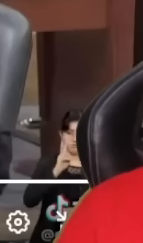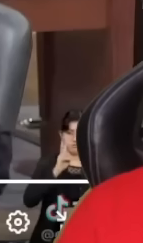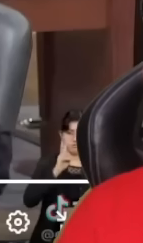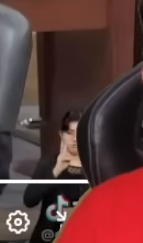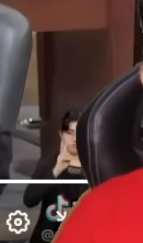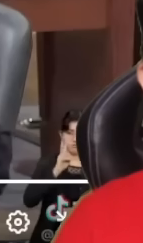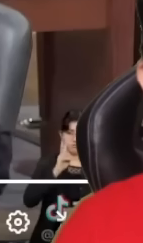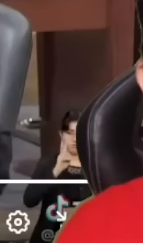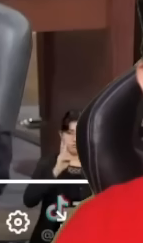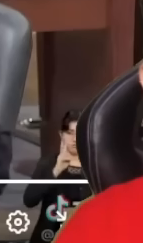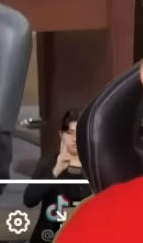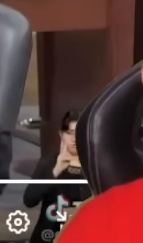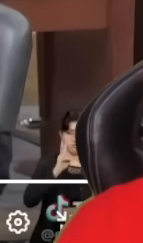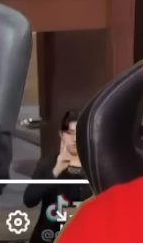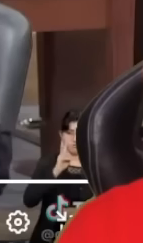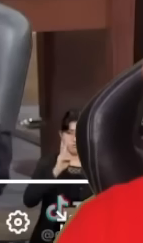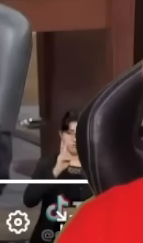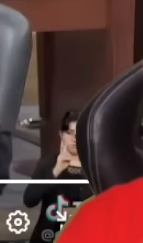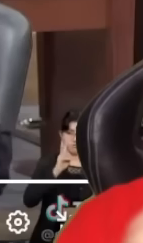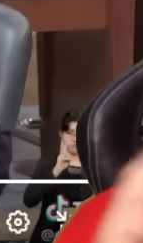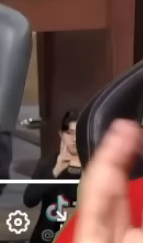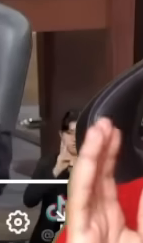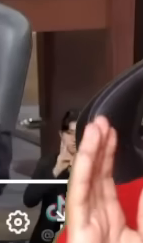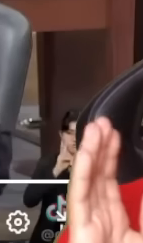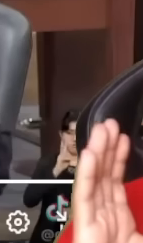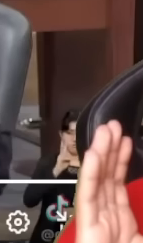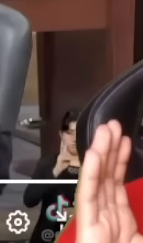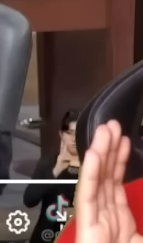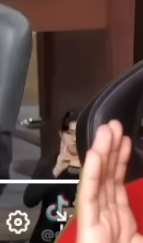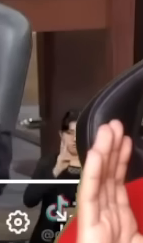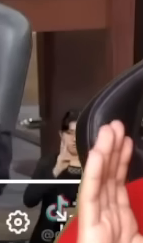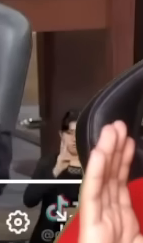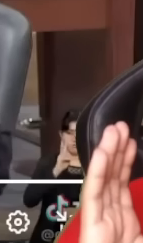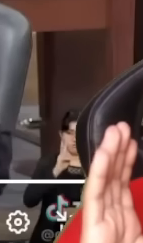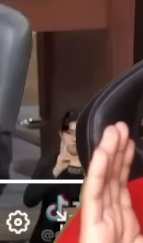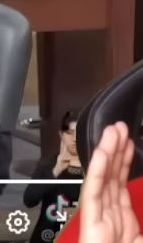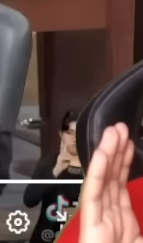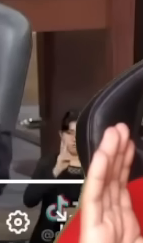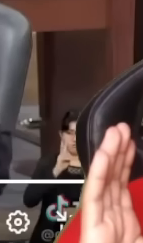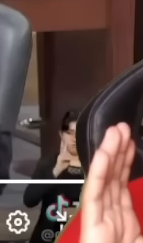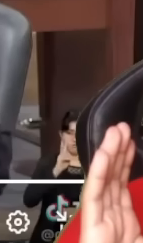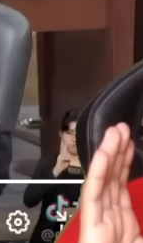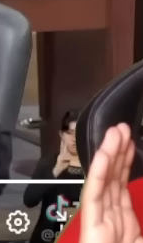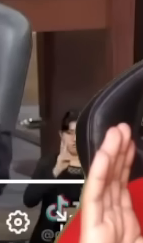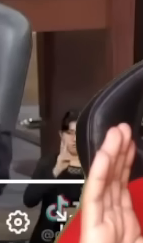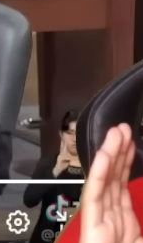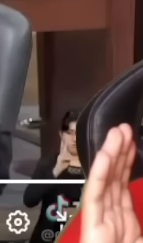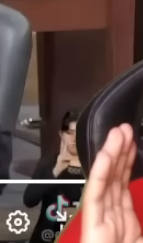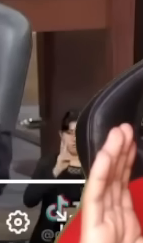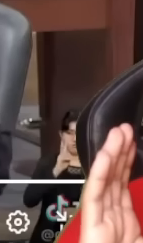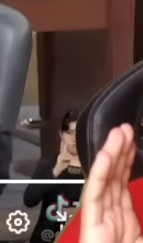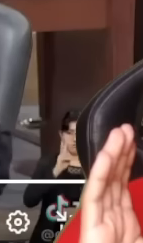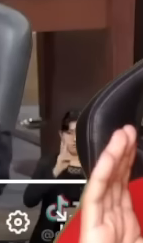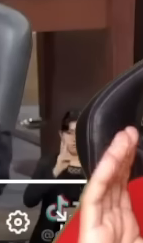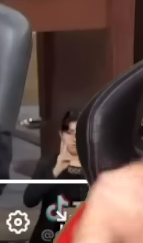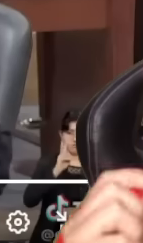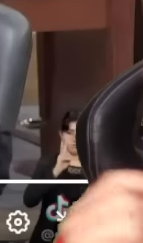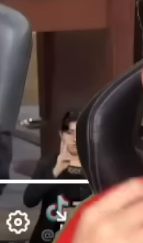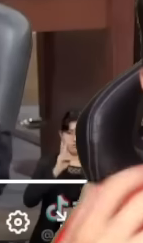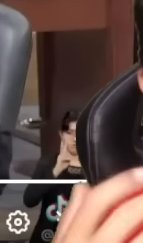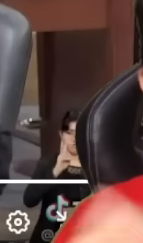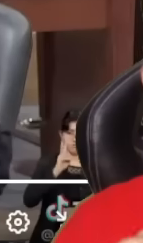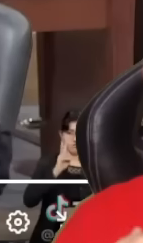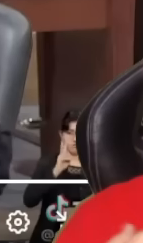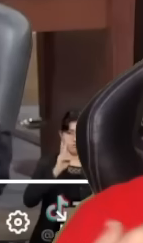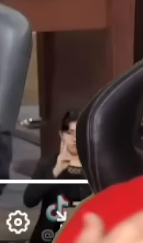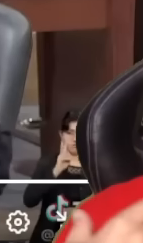ahí todavía pues sale tadey tadey muy mesuradamente no le pide este